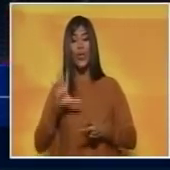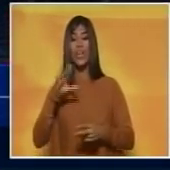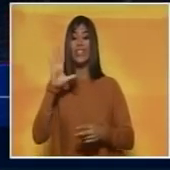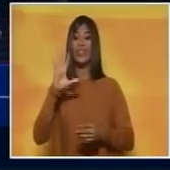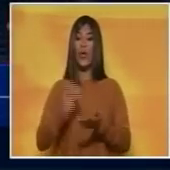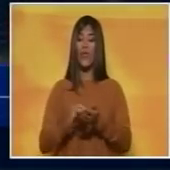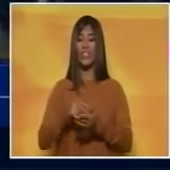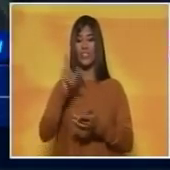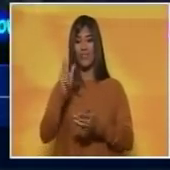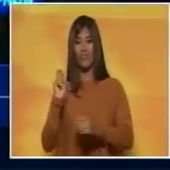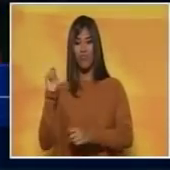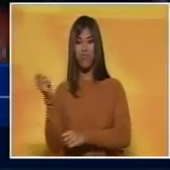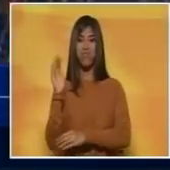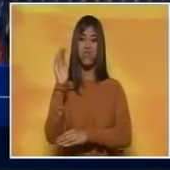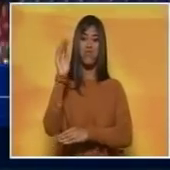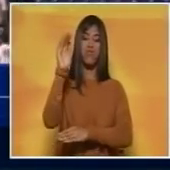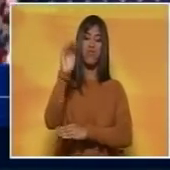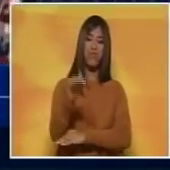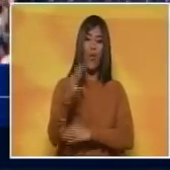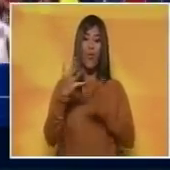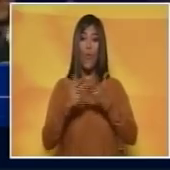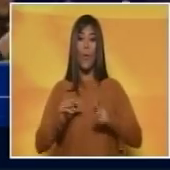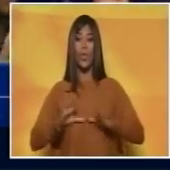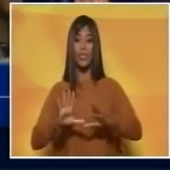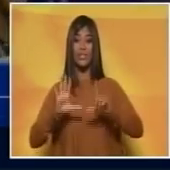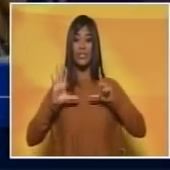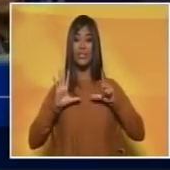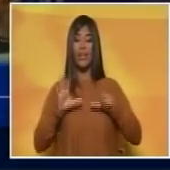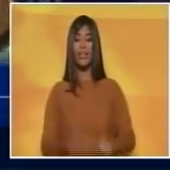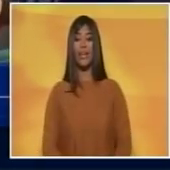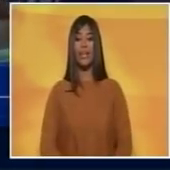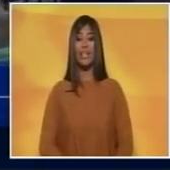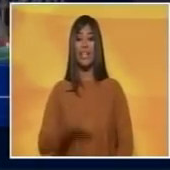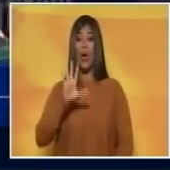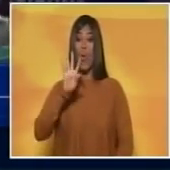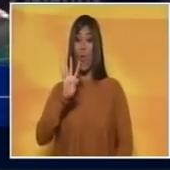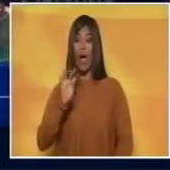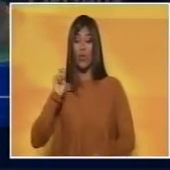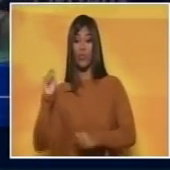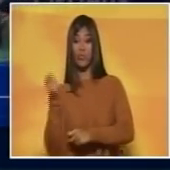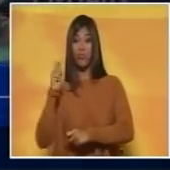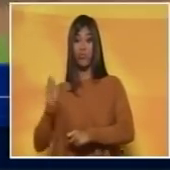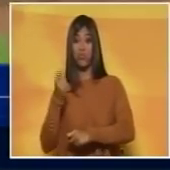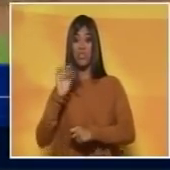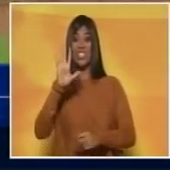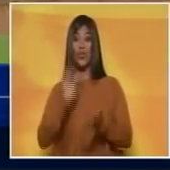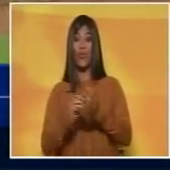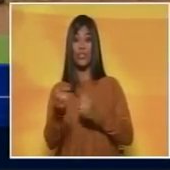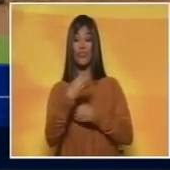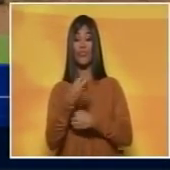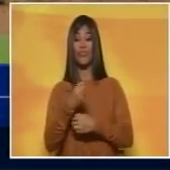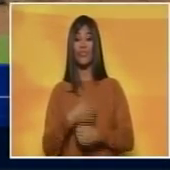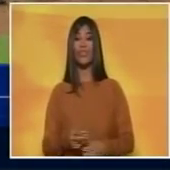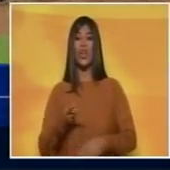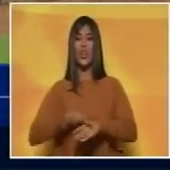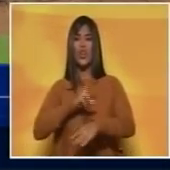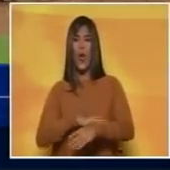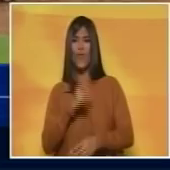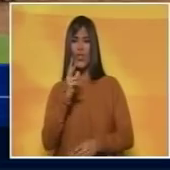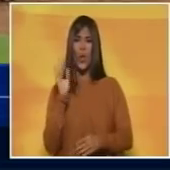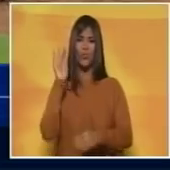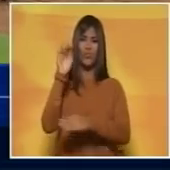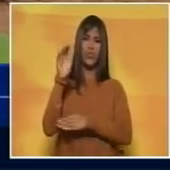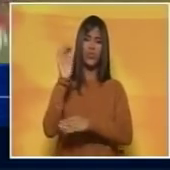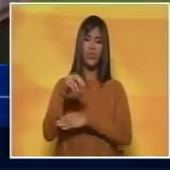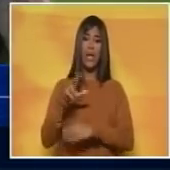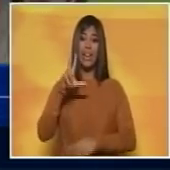para Eduardo Escobar, el 17. De 5-4 con 5 remolcadas, doble, 2 jonrones